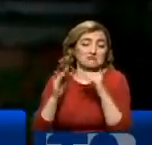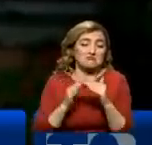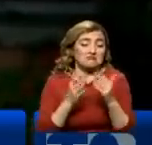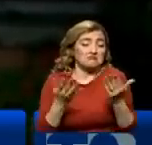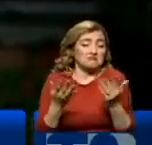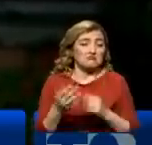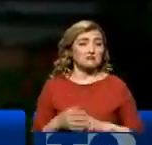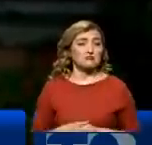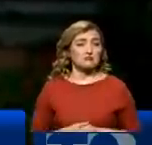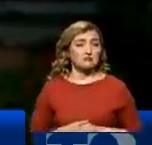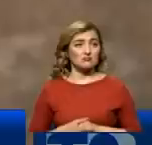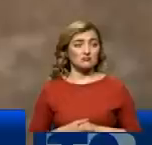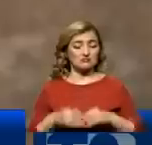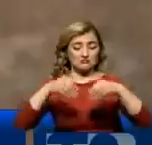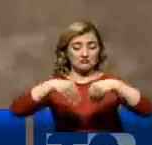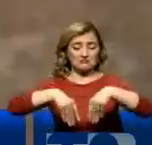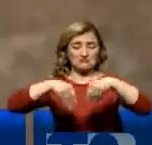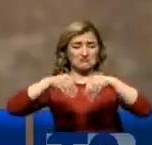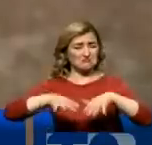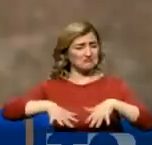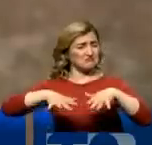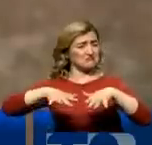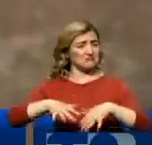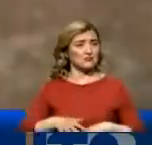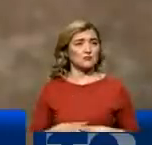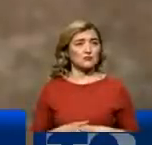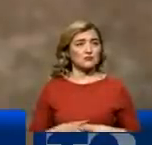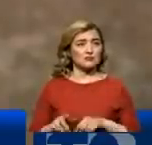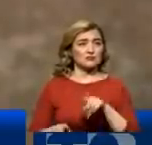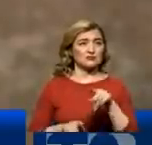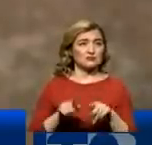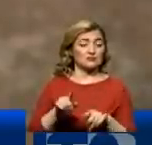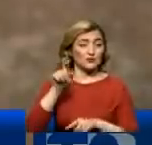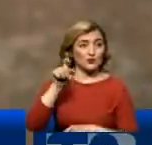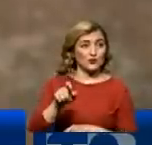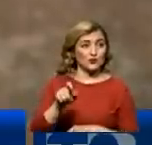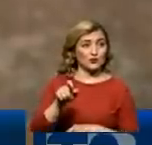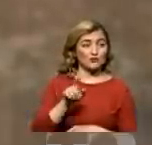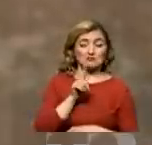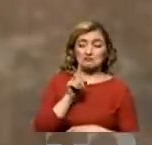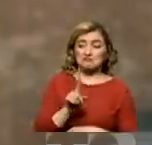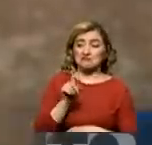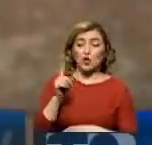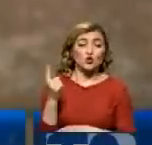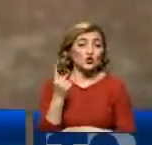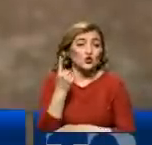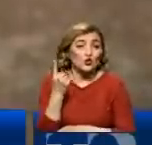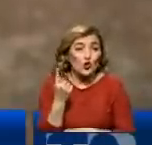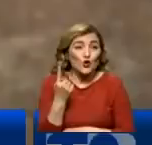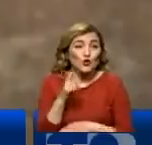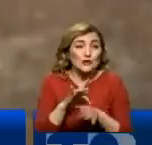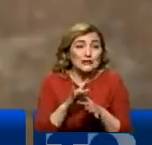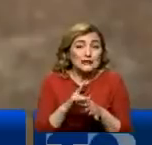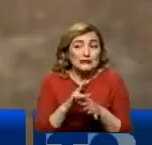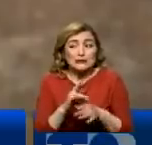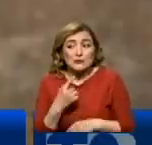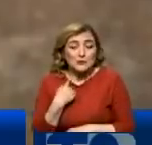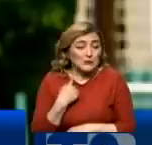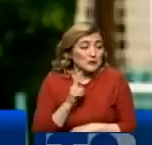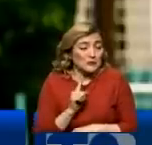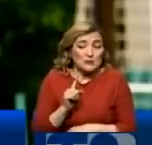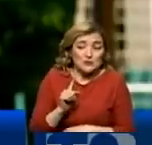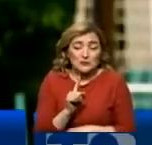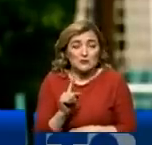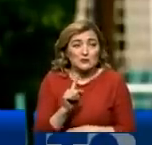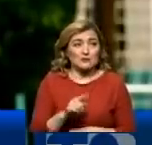motivo del invierno. Muchos de ellos incluso deben regresar a casa solos, sorteando lo que encuentran en el camino.